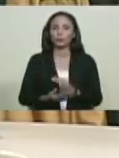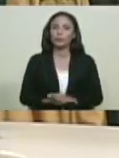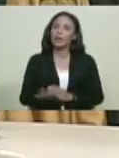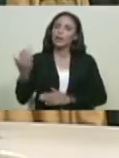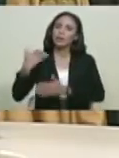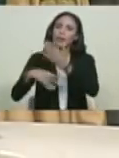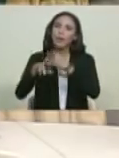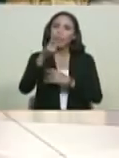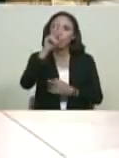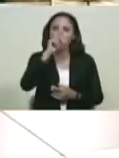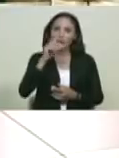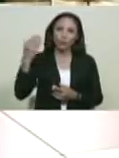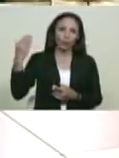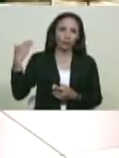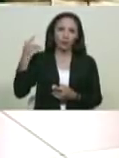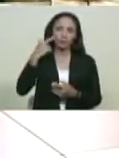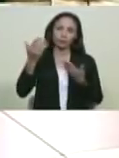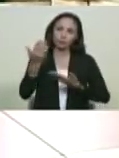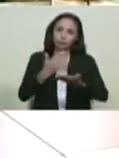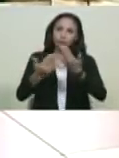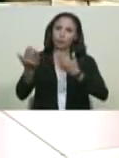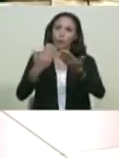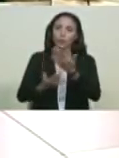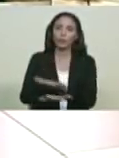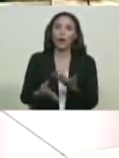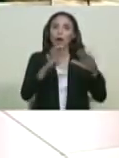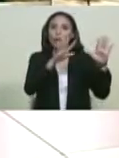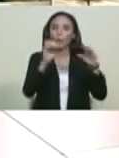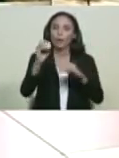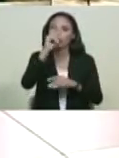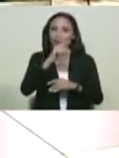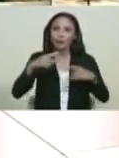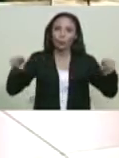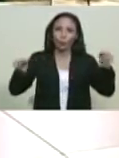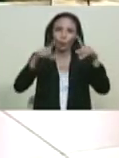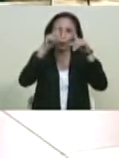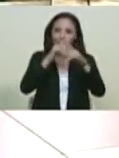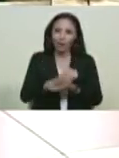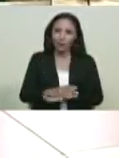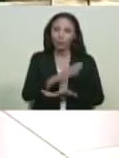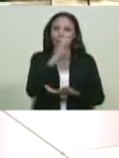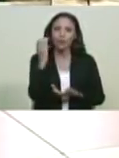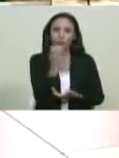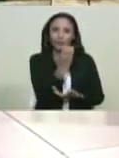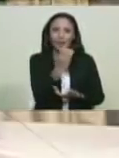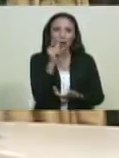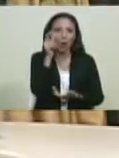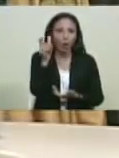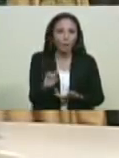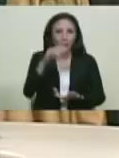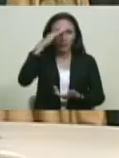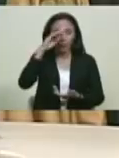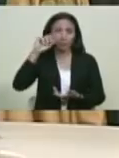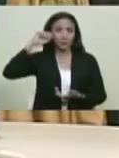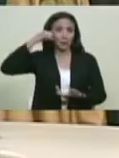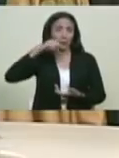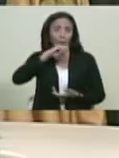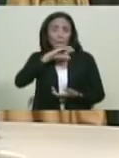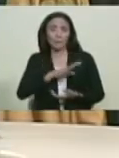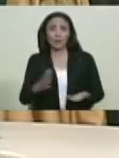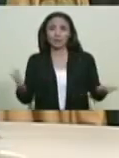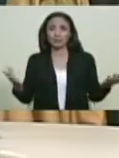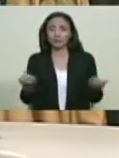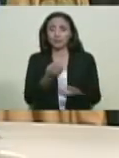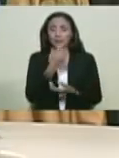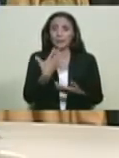compartiendo los 90 años de fidel se recuerdo aquel acto tan hermoso en el teatro carlos marx